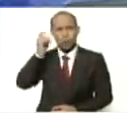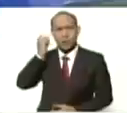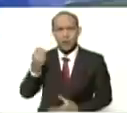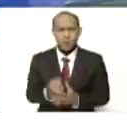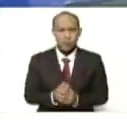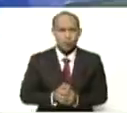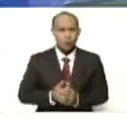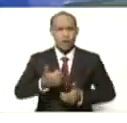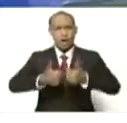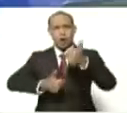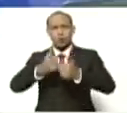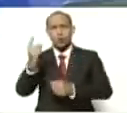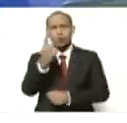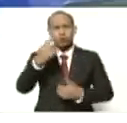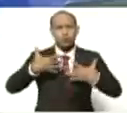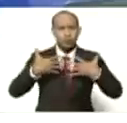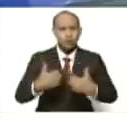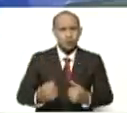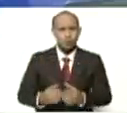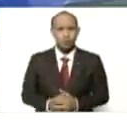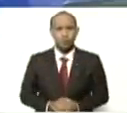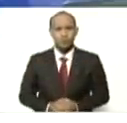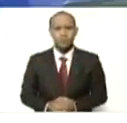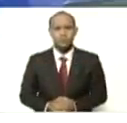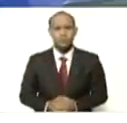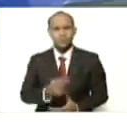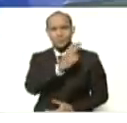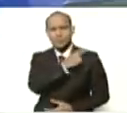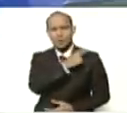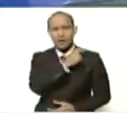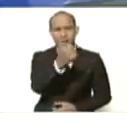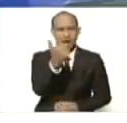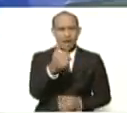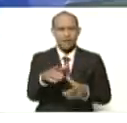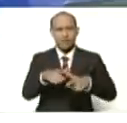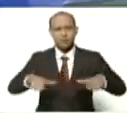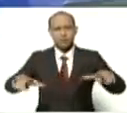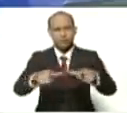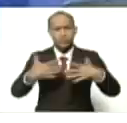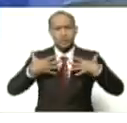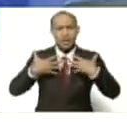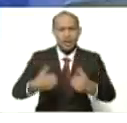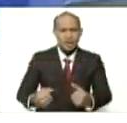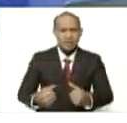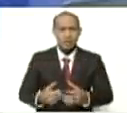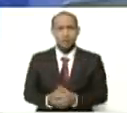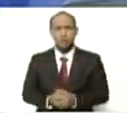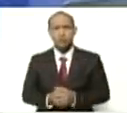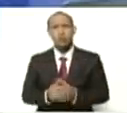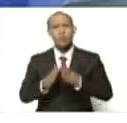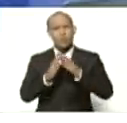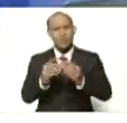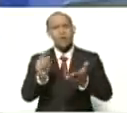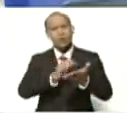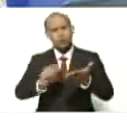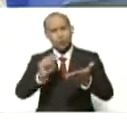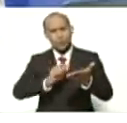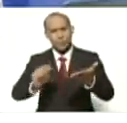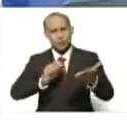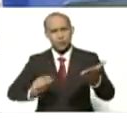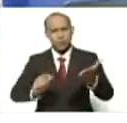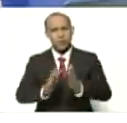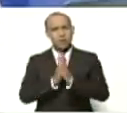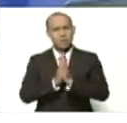autoridades únicas de salud jefes y jefas de las áreas de salud integral comunitaria tomen nota porque